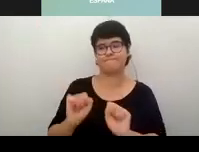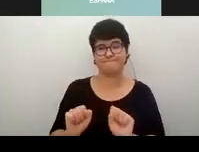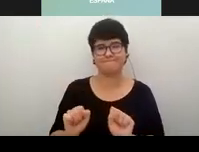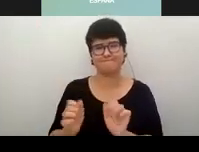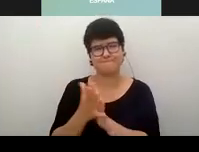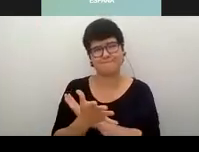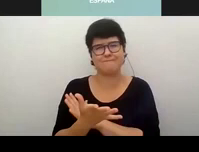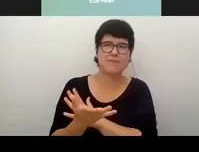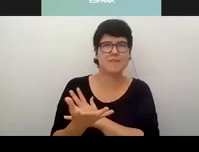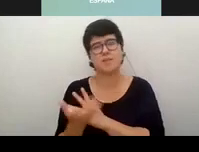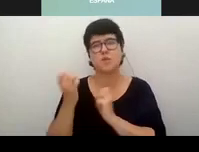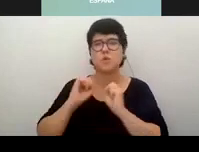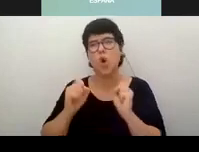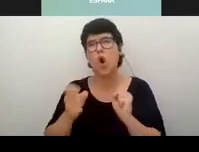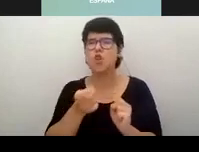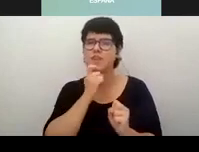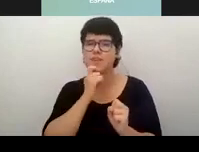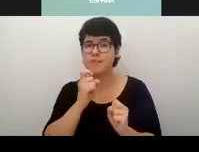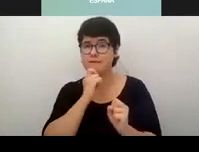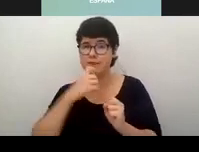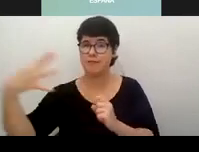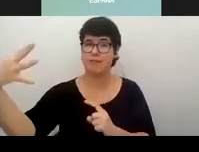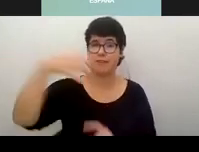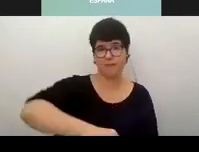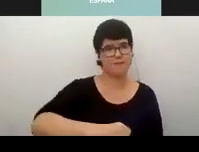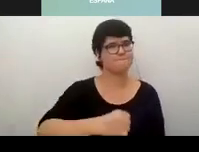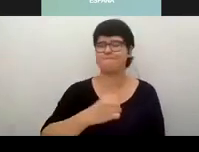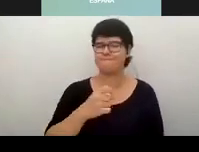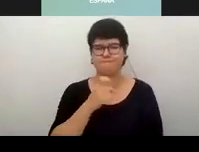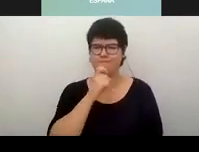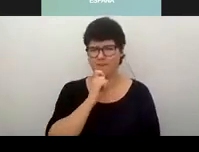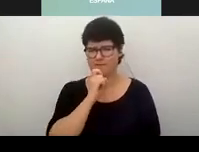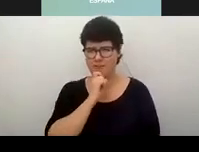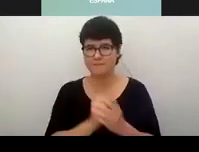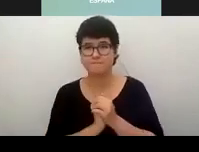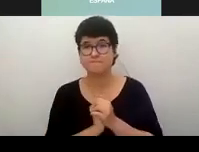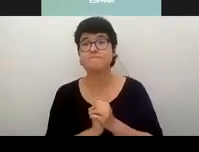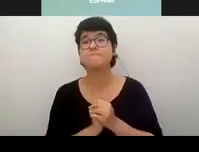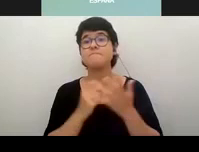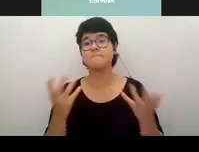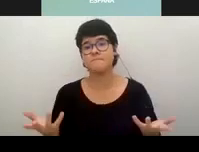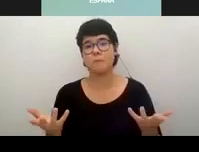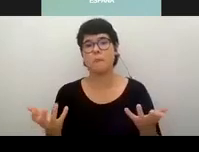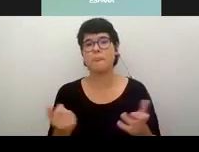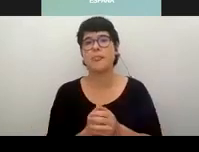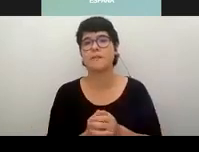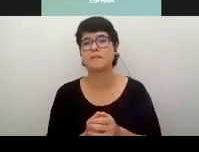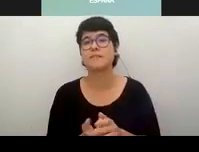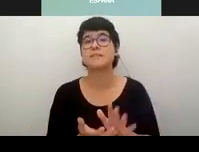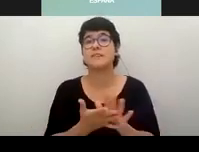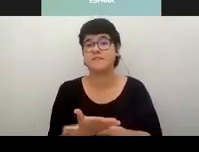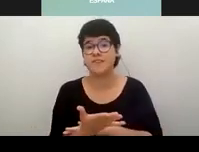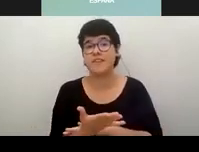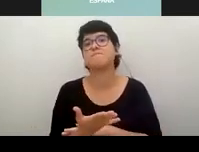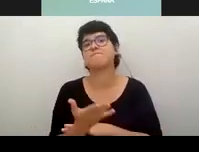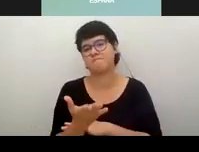hostil, complicado de invadir, de colonizar. Por lo tanto, en ese sentido, nuestros probióticos